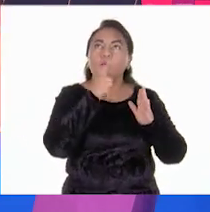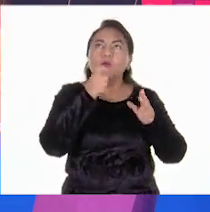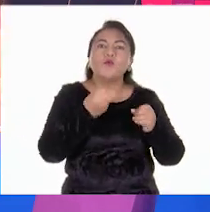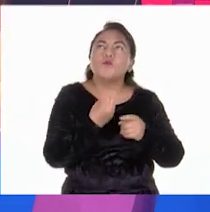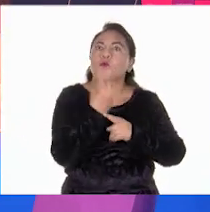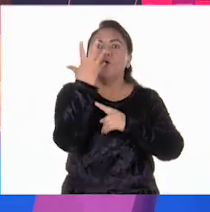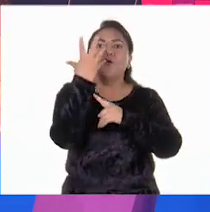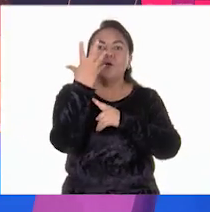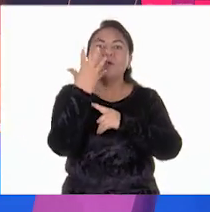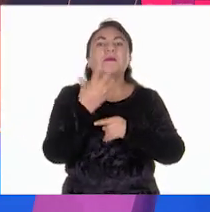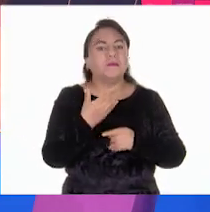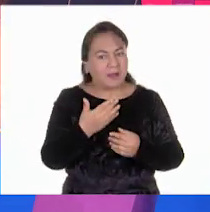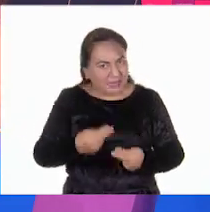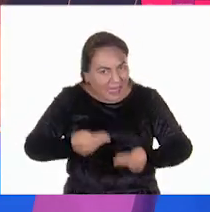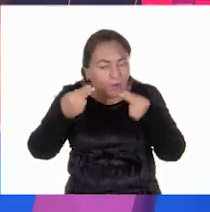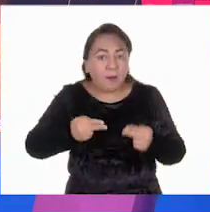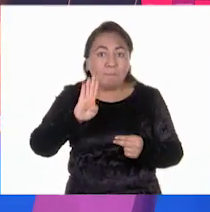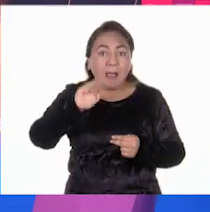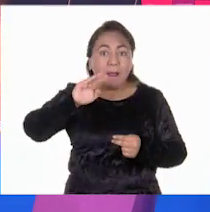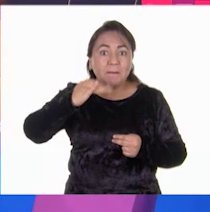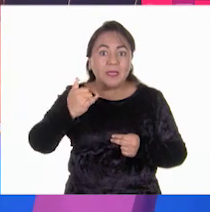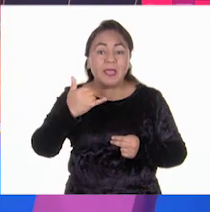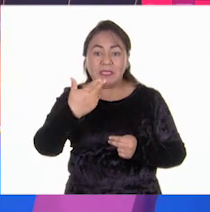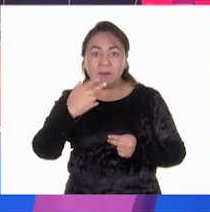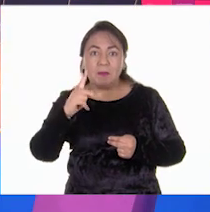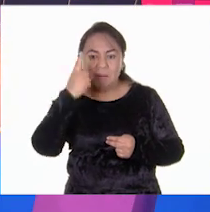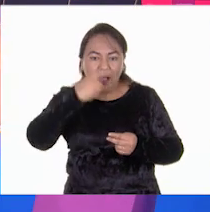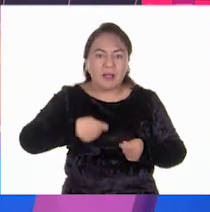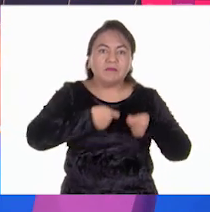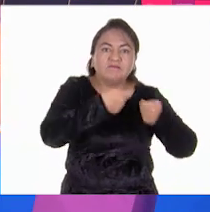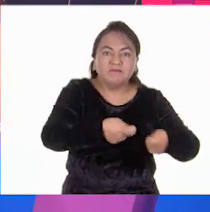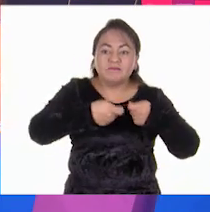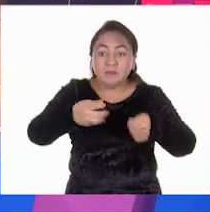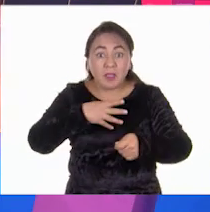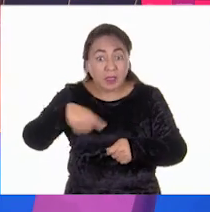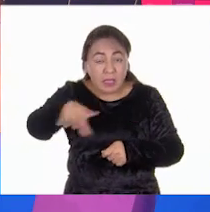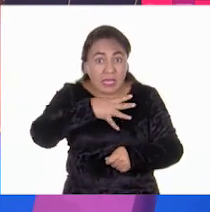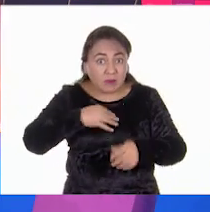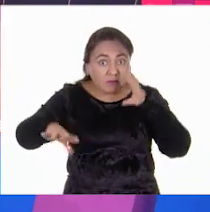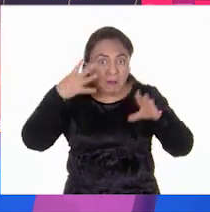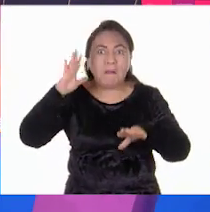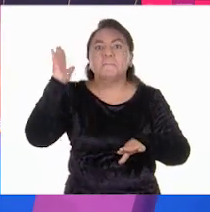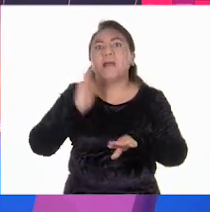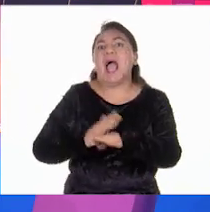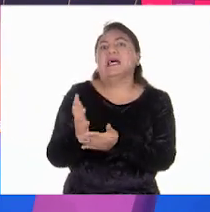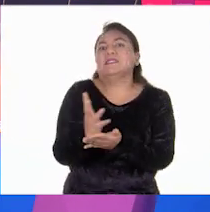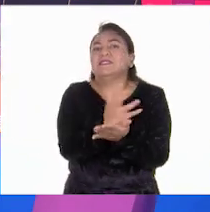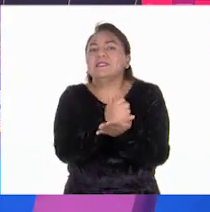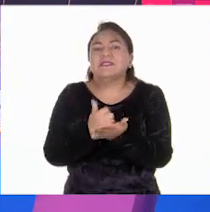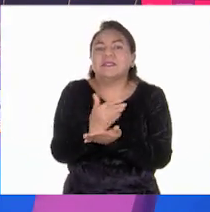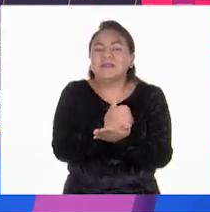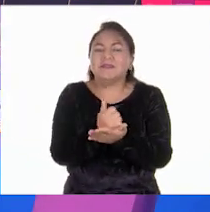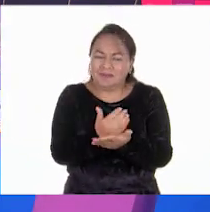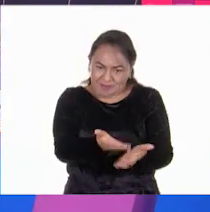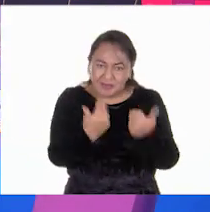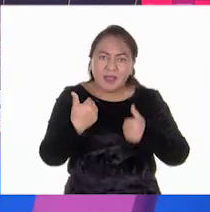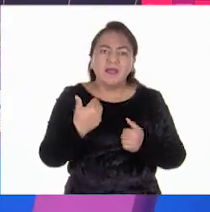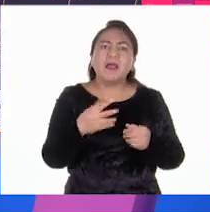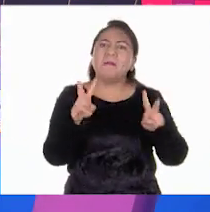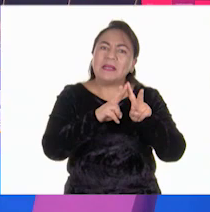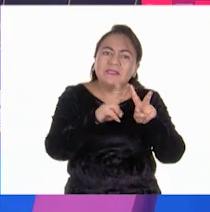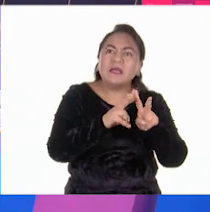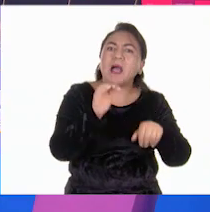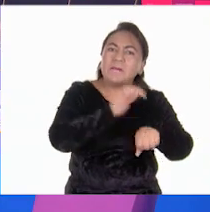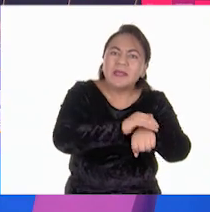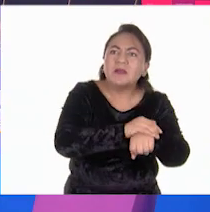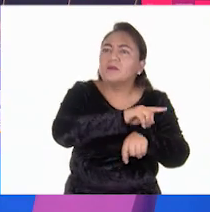negocio! Un Baby HP para cada uno de sus hijos. Entre más inquietos, mayor la ganancia. Señor, préstelos a los vecinos, a